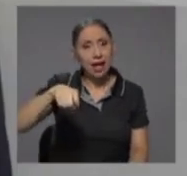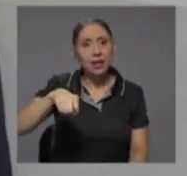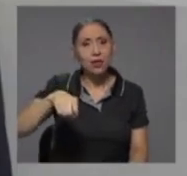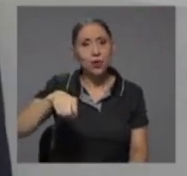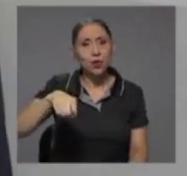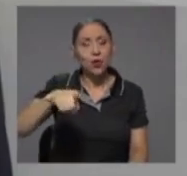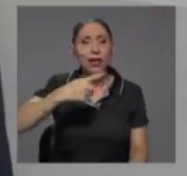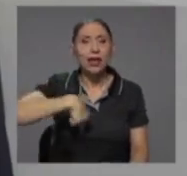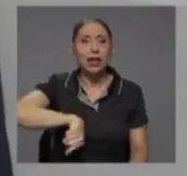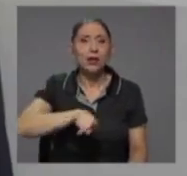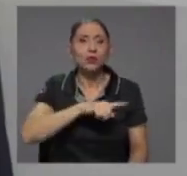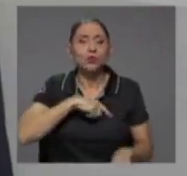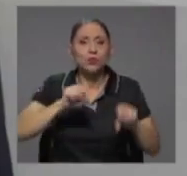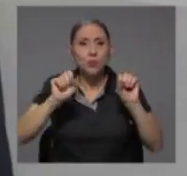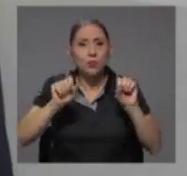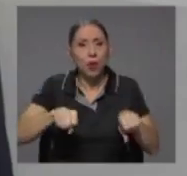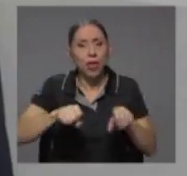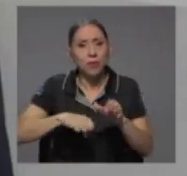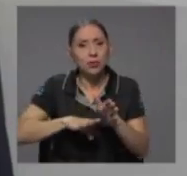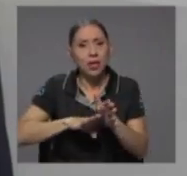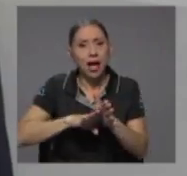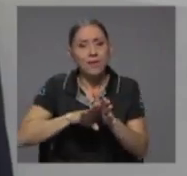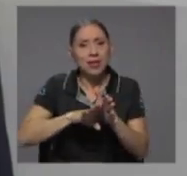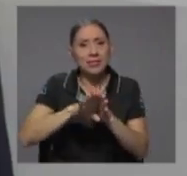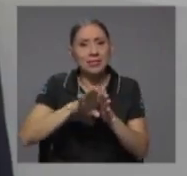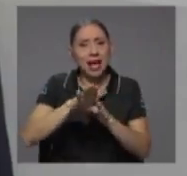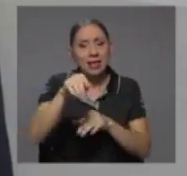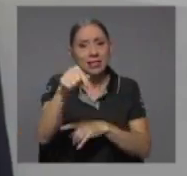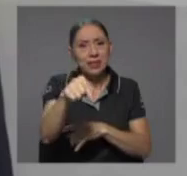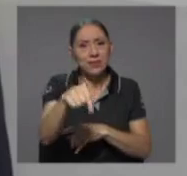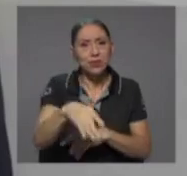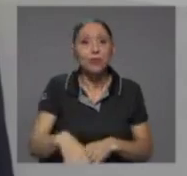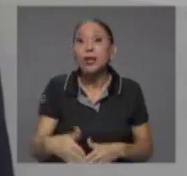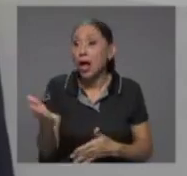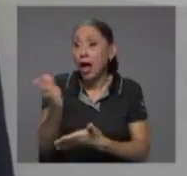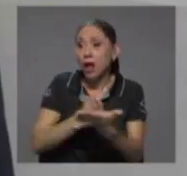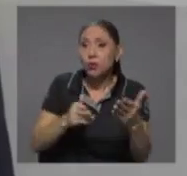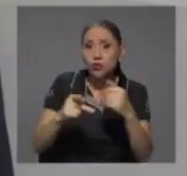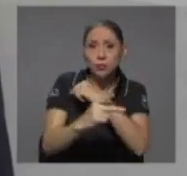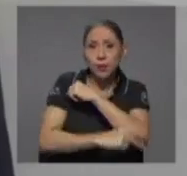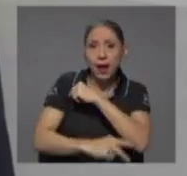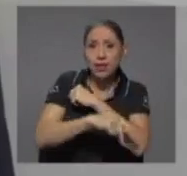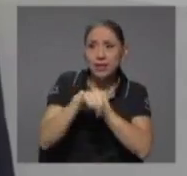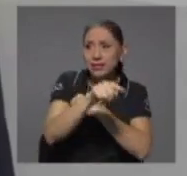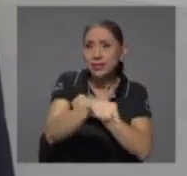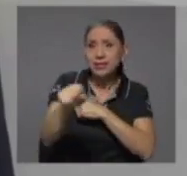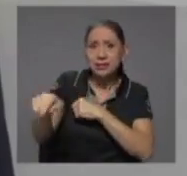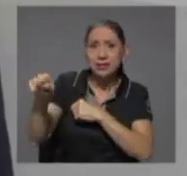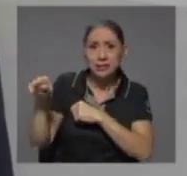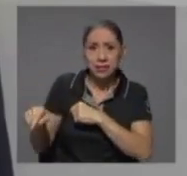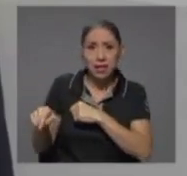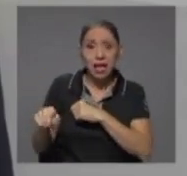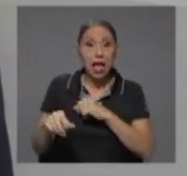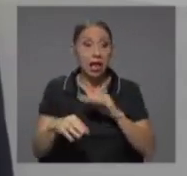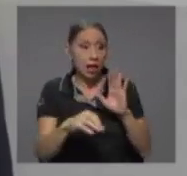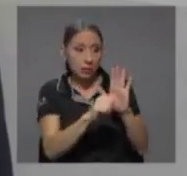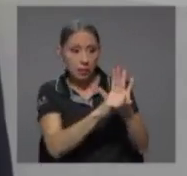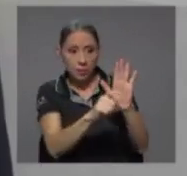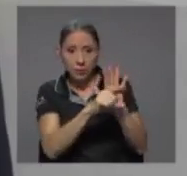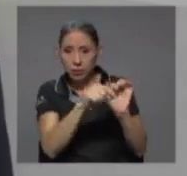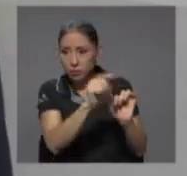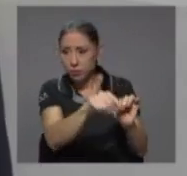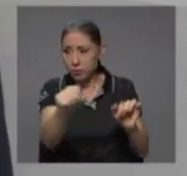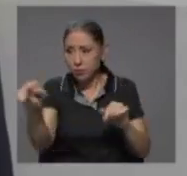que podamos avanzar en esta visión. De hecho, en algunos países los congresos tienen alta participación,